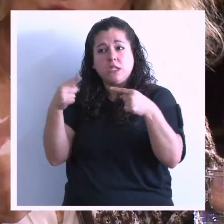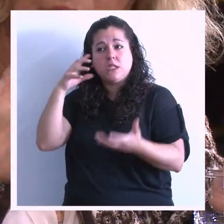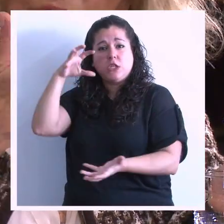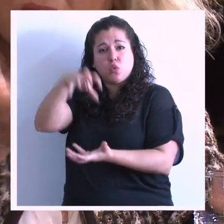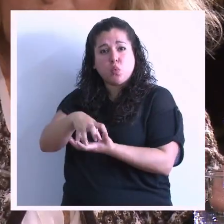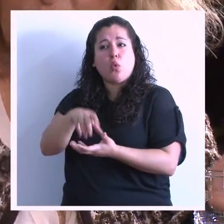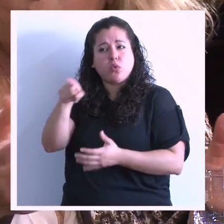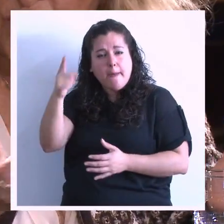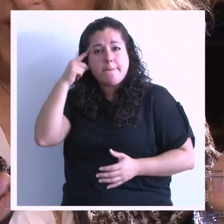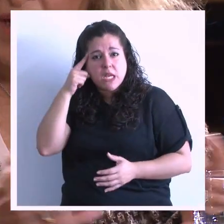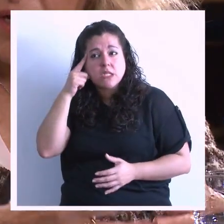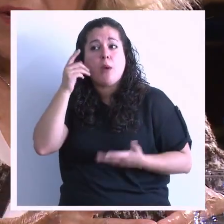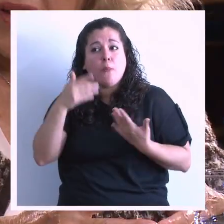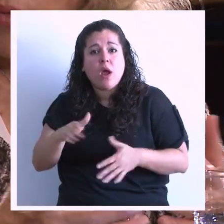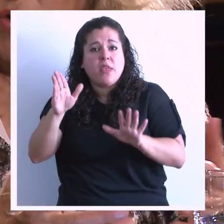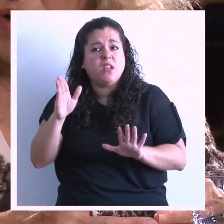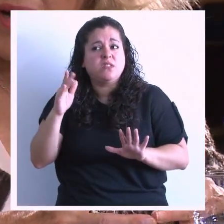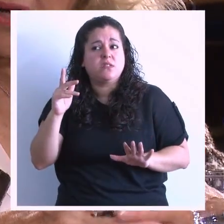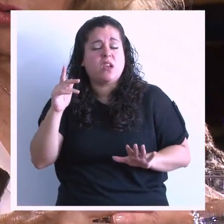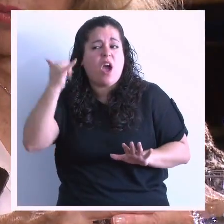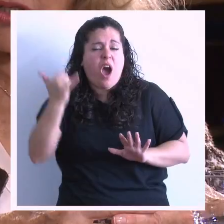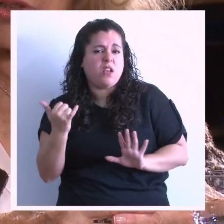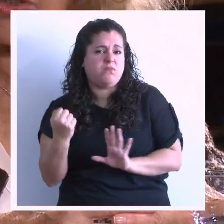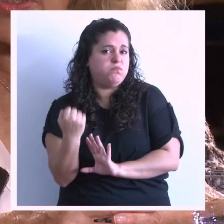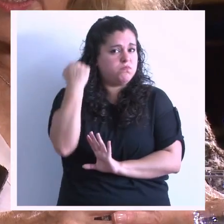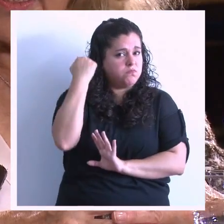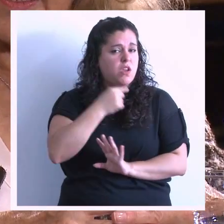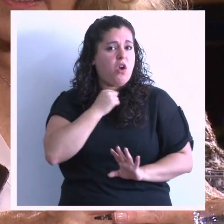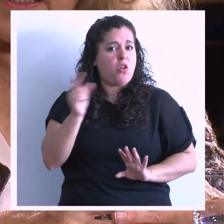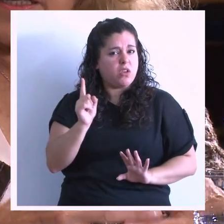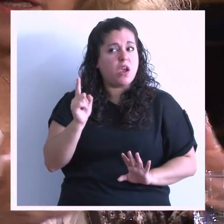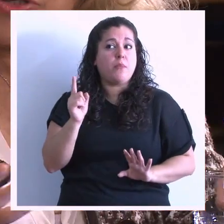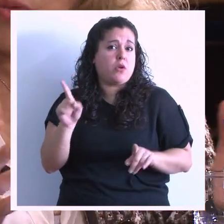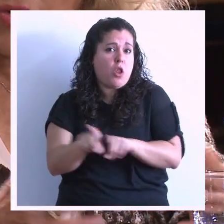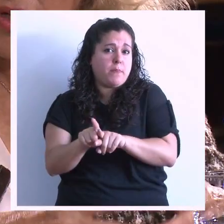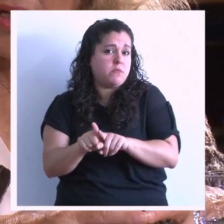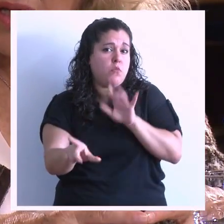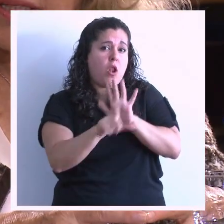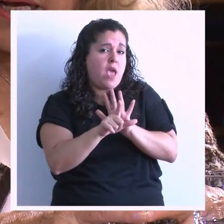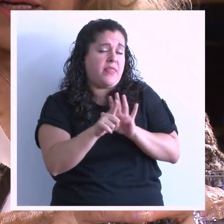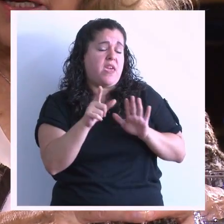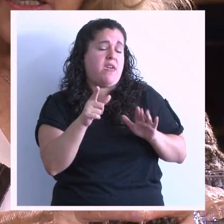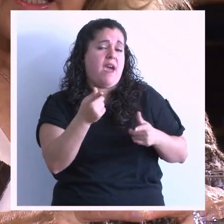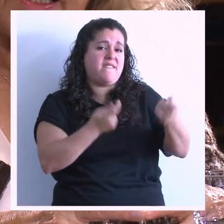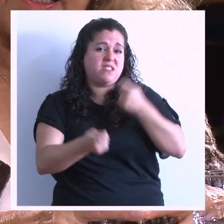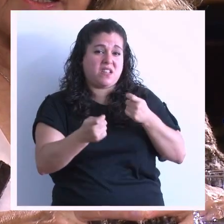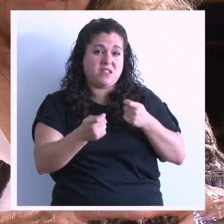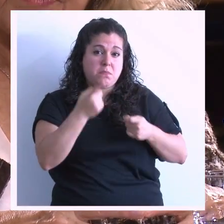las diferentes opiniones y puedan votar de acuerdo a su convicción, ¿no? Y a los acuerdos que se